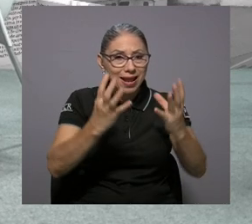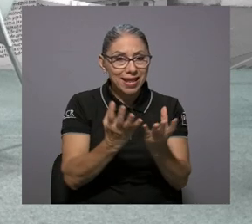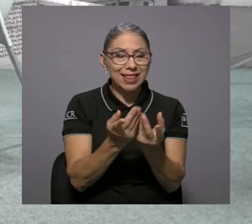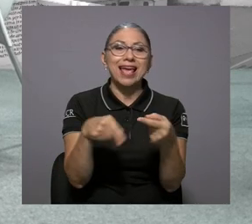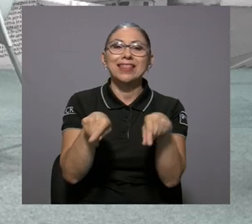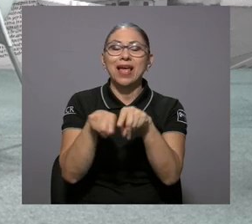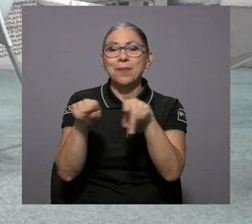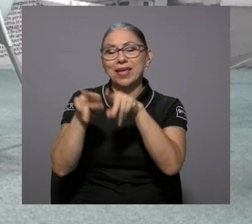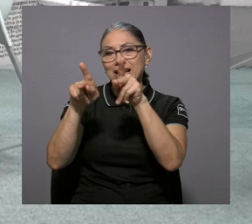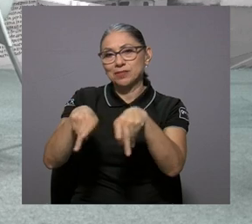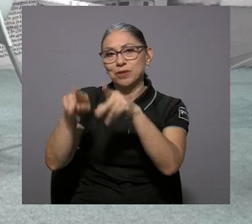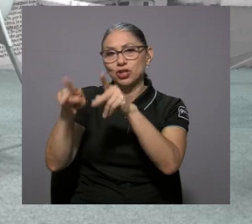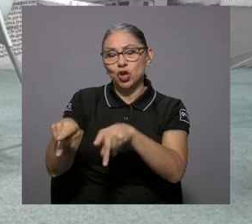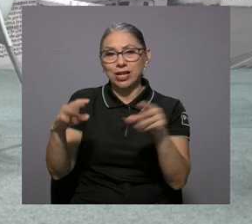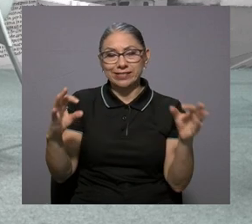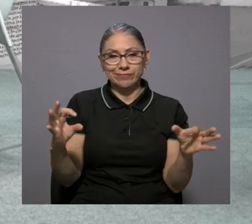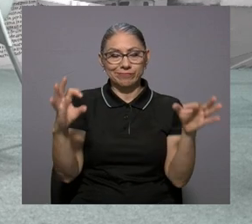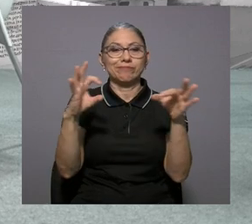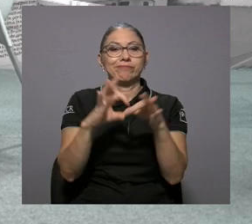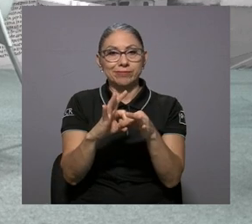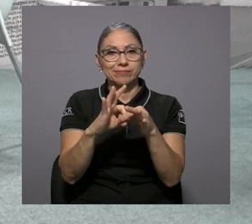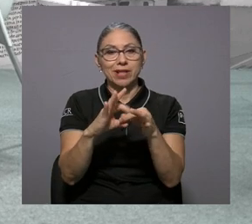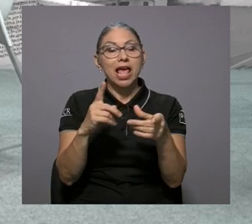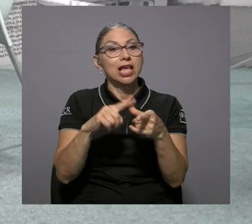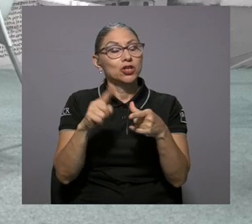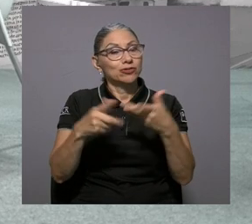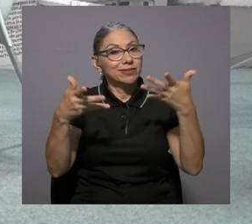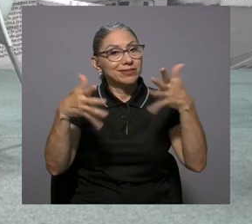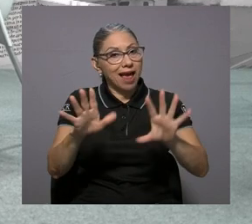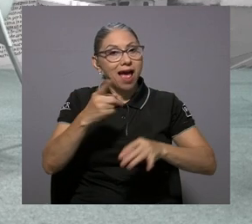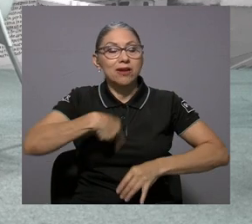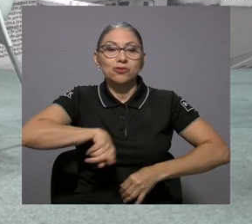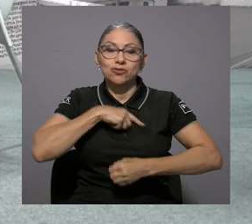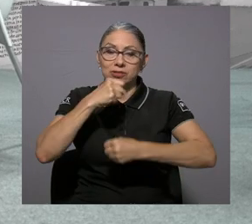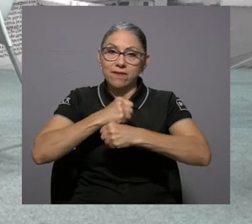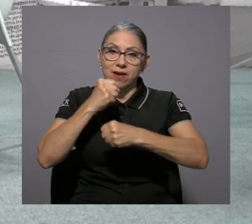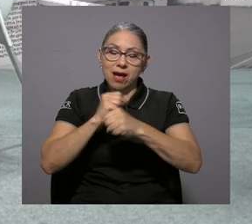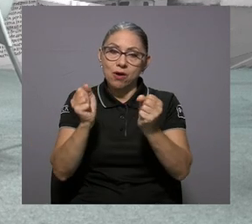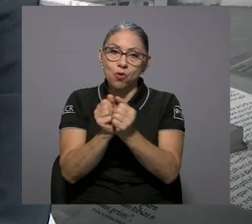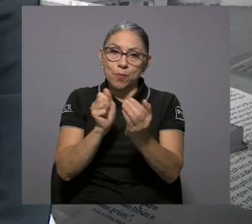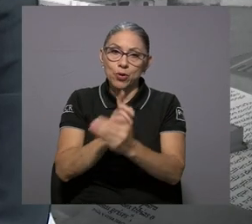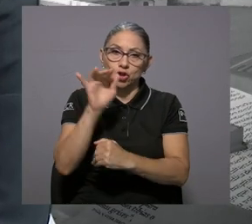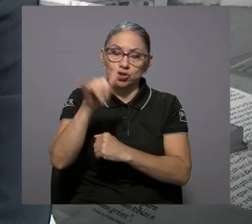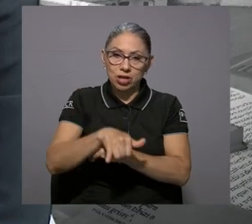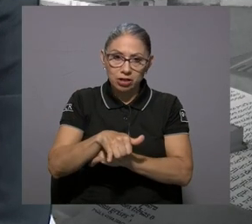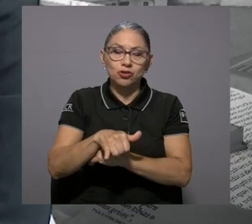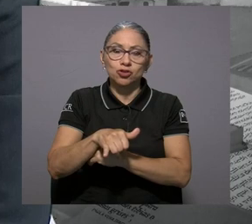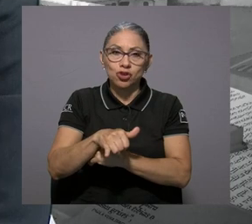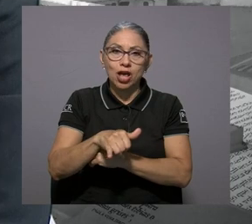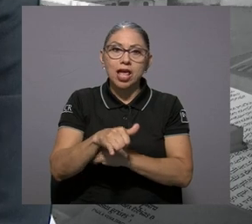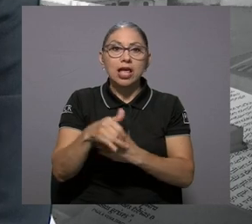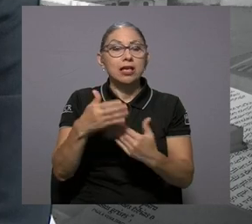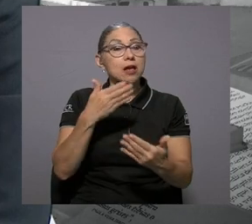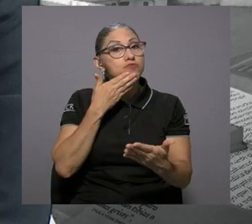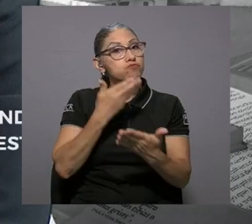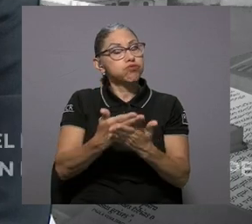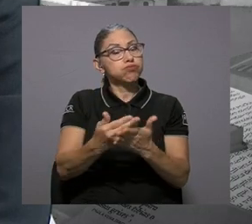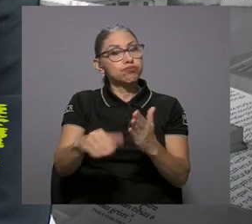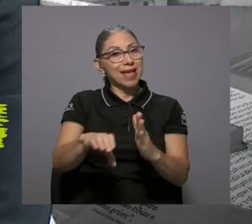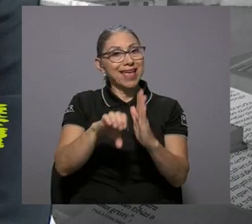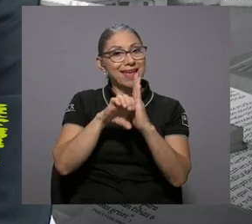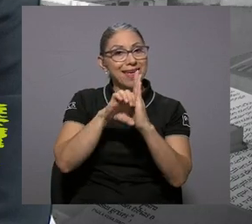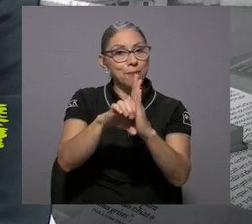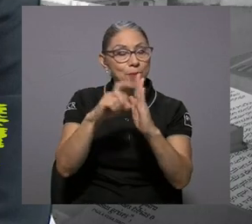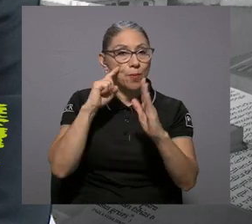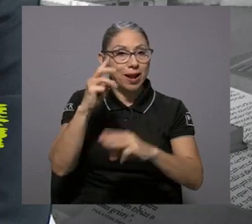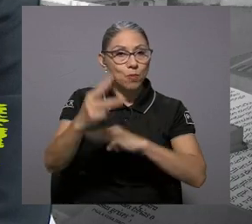personas. Y entonces hemos ya trabajado con proyectos que son ejemplares a nivel mundial